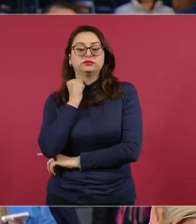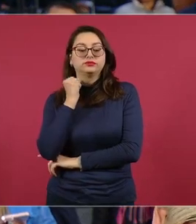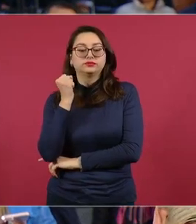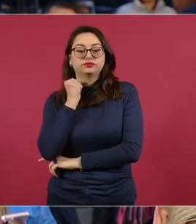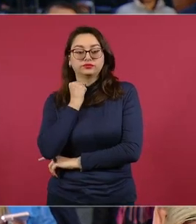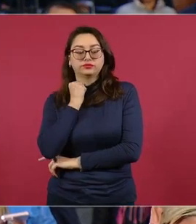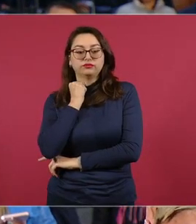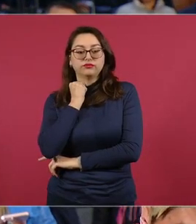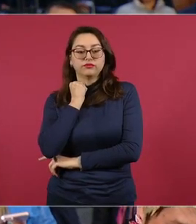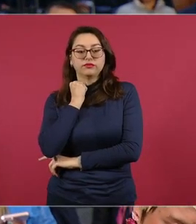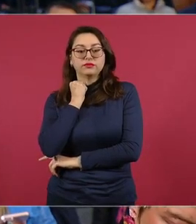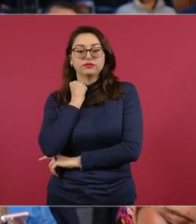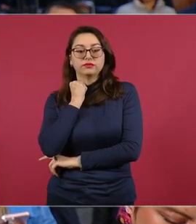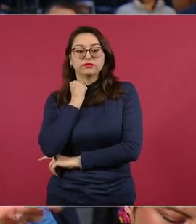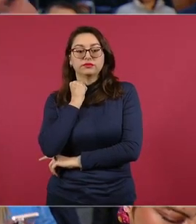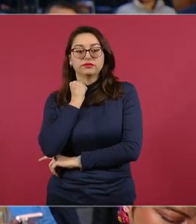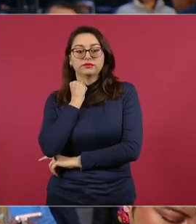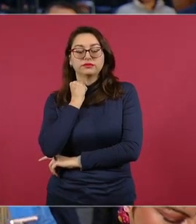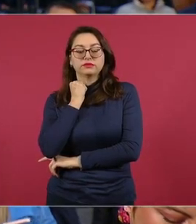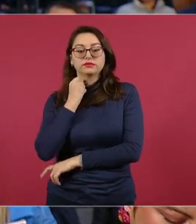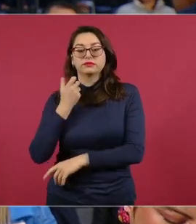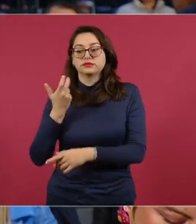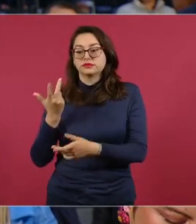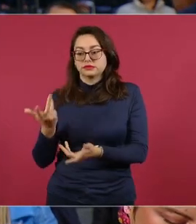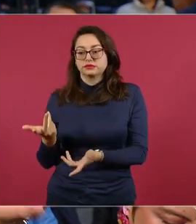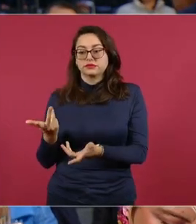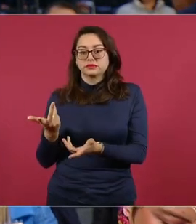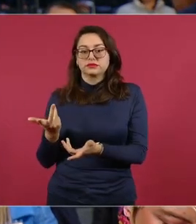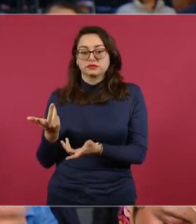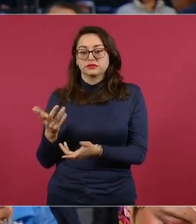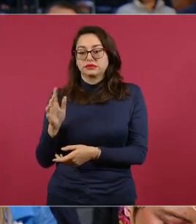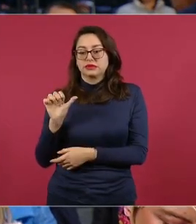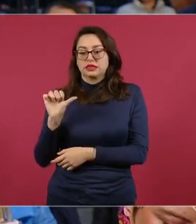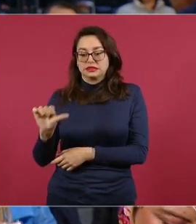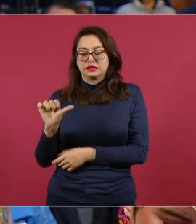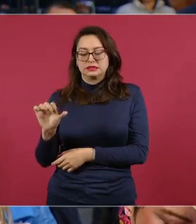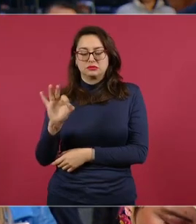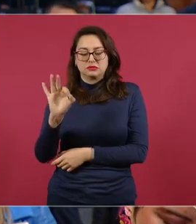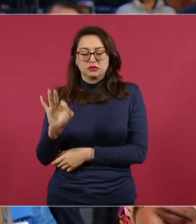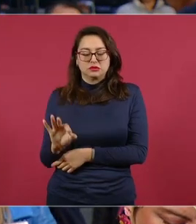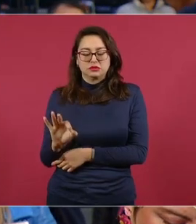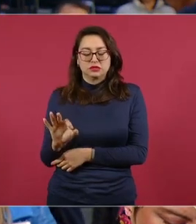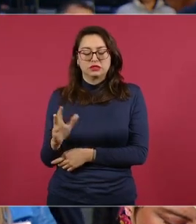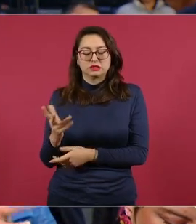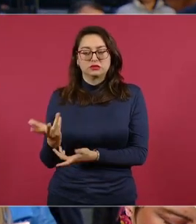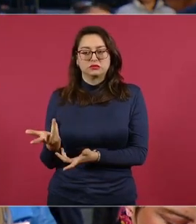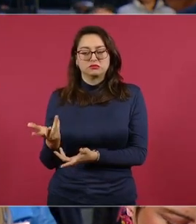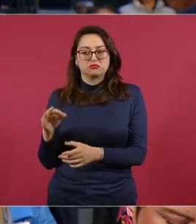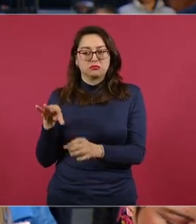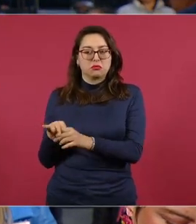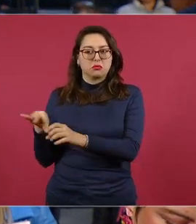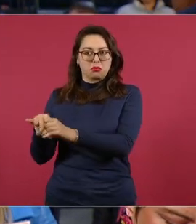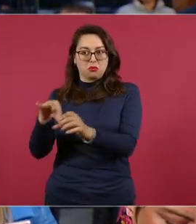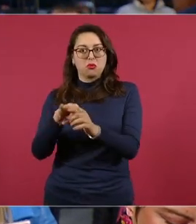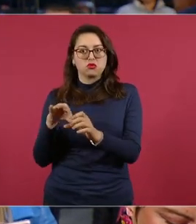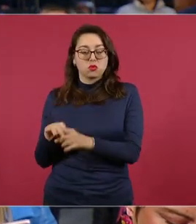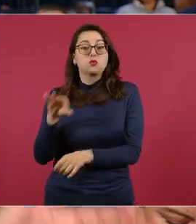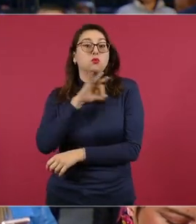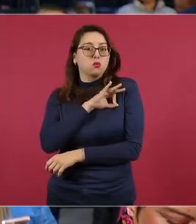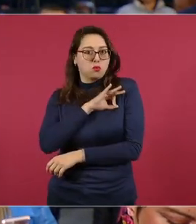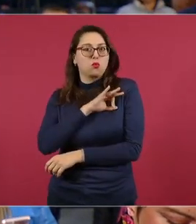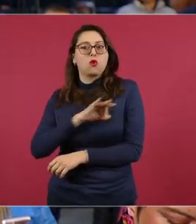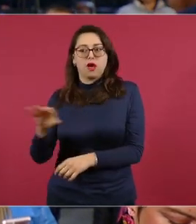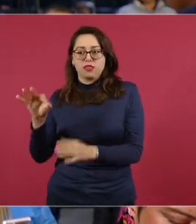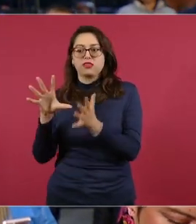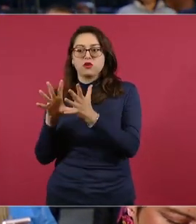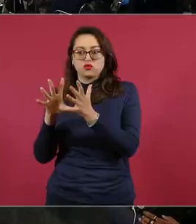mayoría calificada es ya mínimo, estamos hablando de 16% en términos porcentuales. Entonces, presidente,